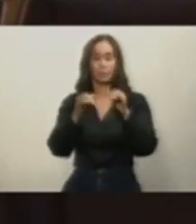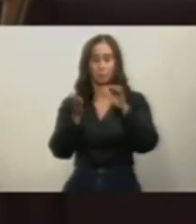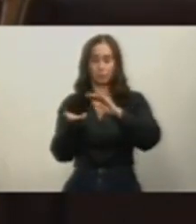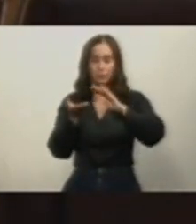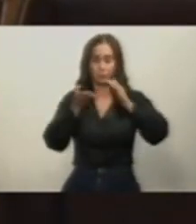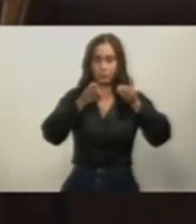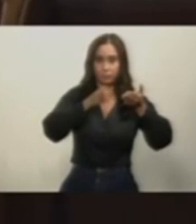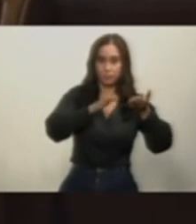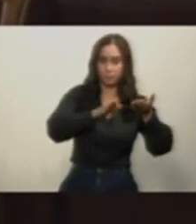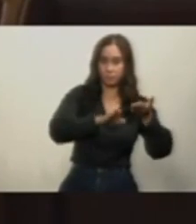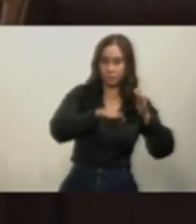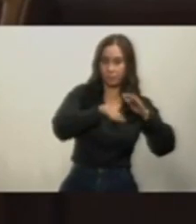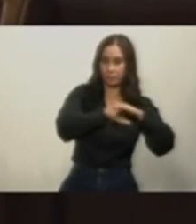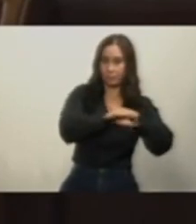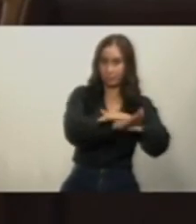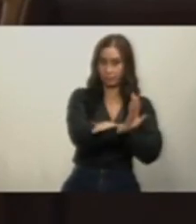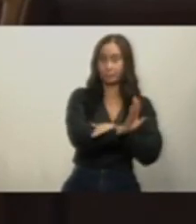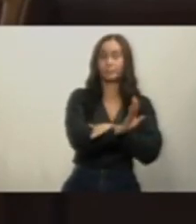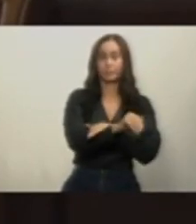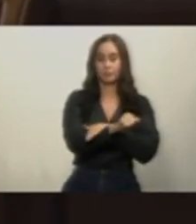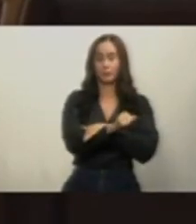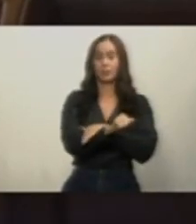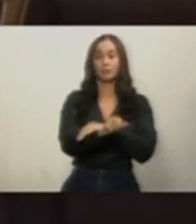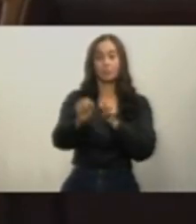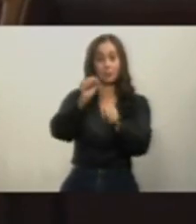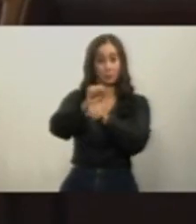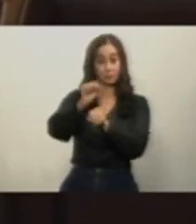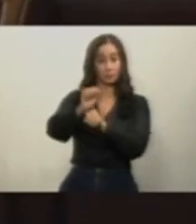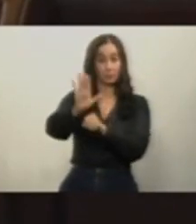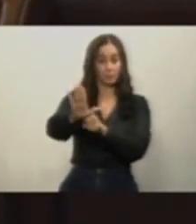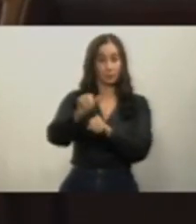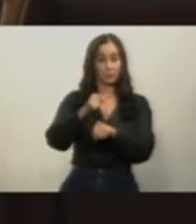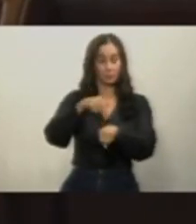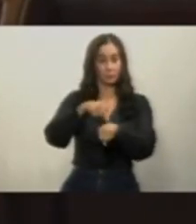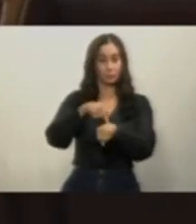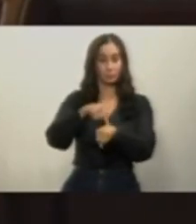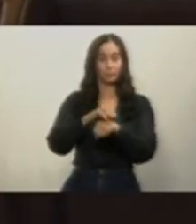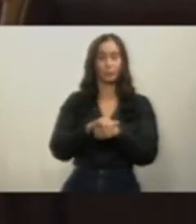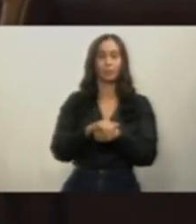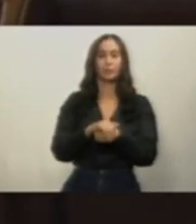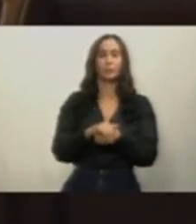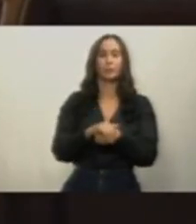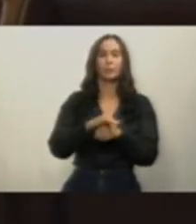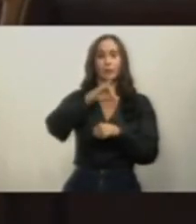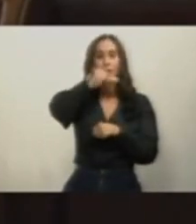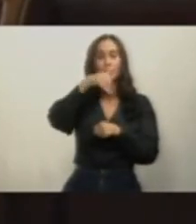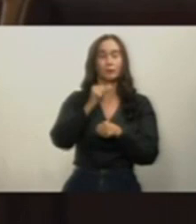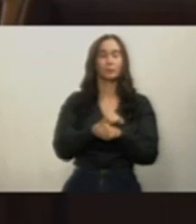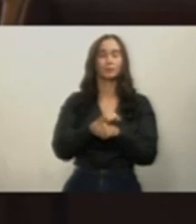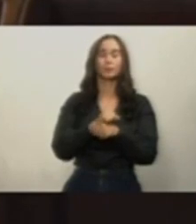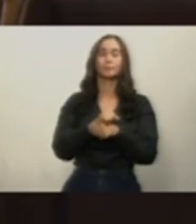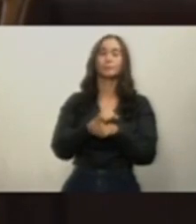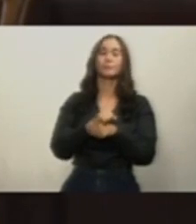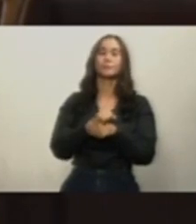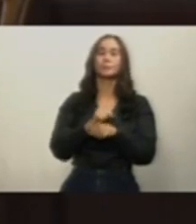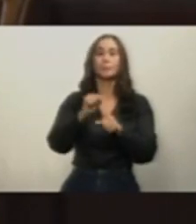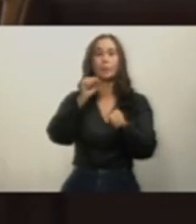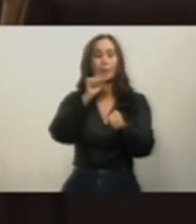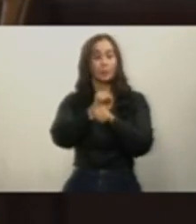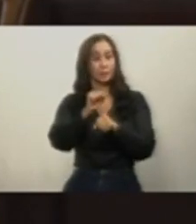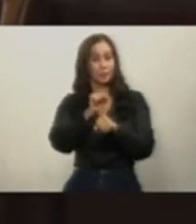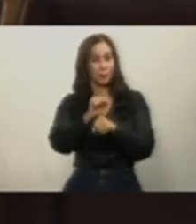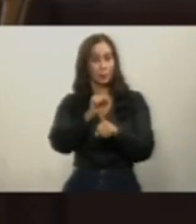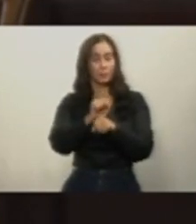exclusivamente durante el ejercicio de sus funciones laborales jhota empleados o contratistas